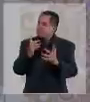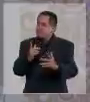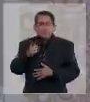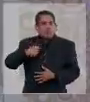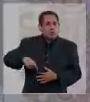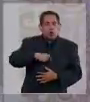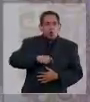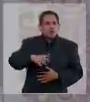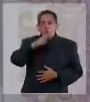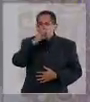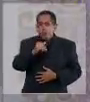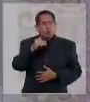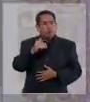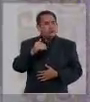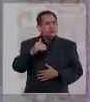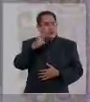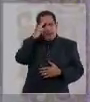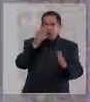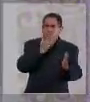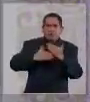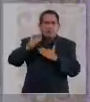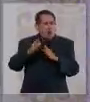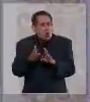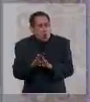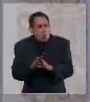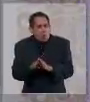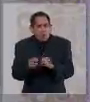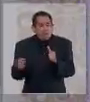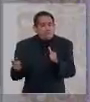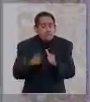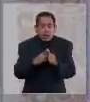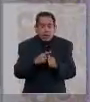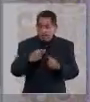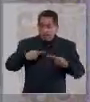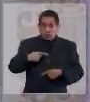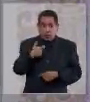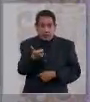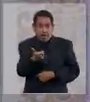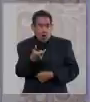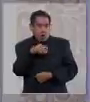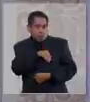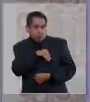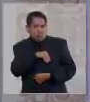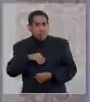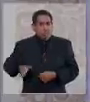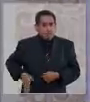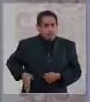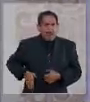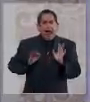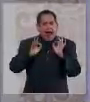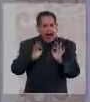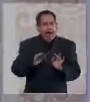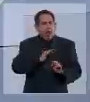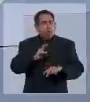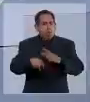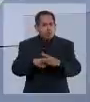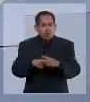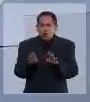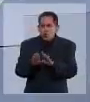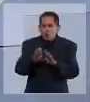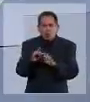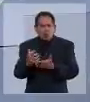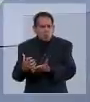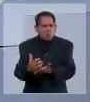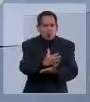que sacar adelante el país cuando la gente tenga más dinero en la bolsa. Y para la única forma de que la gente tenga más dinero en la bolsa